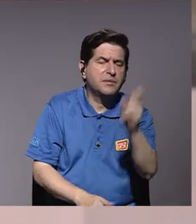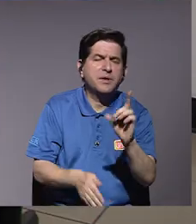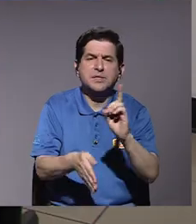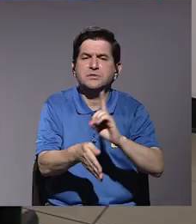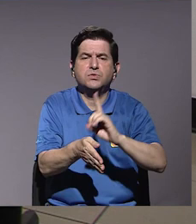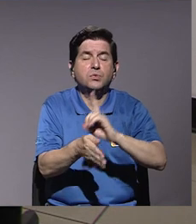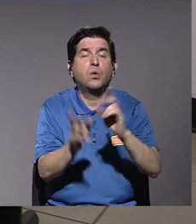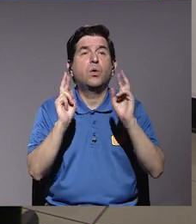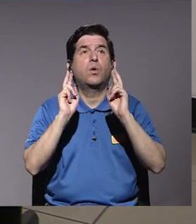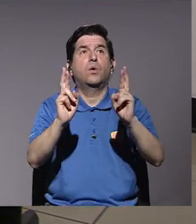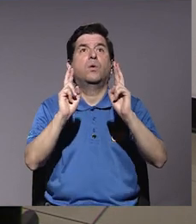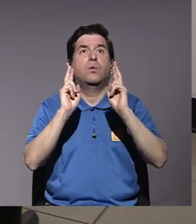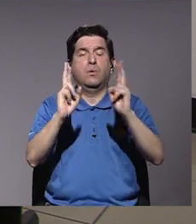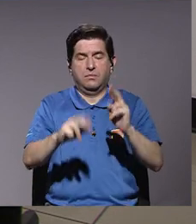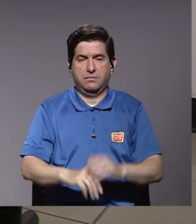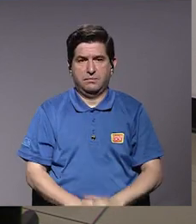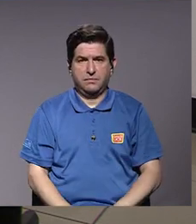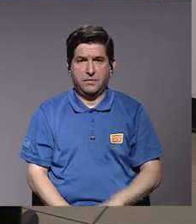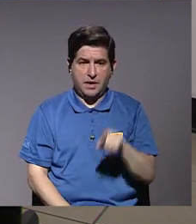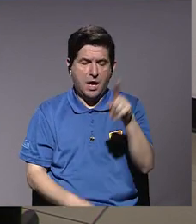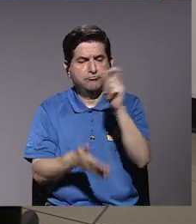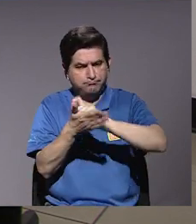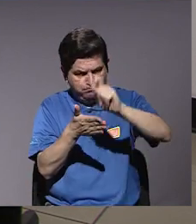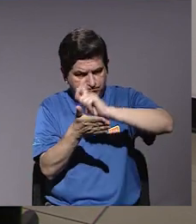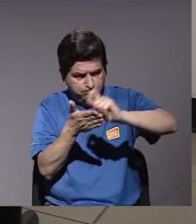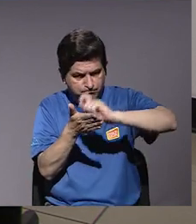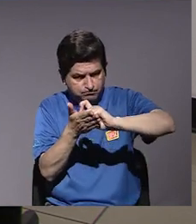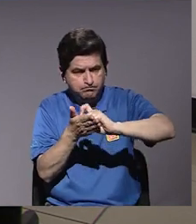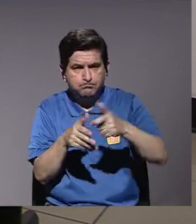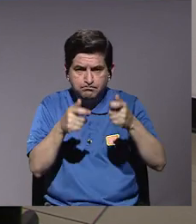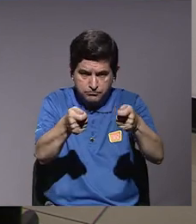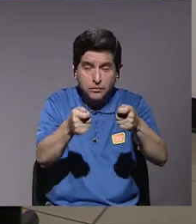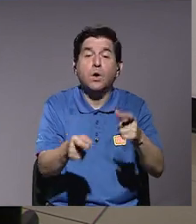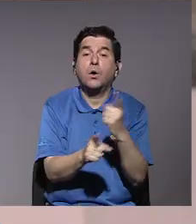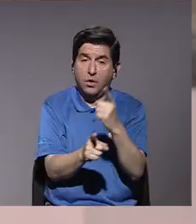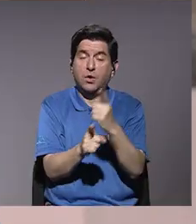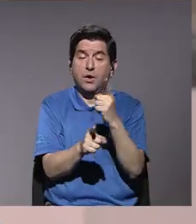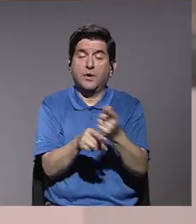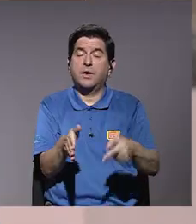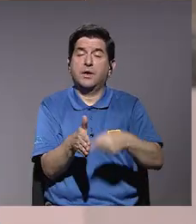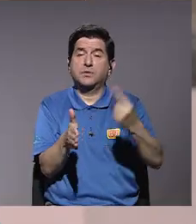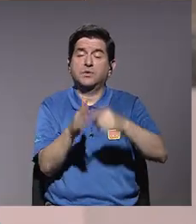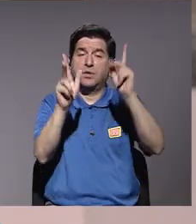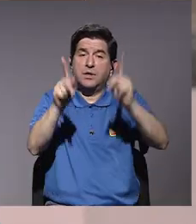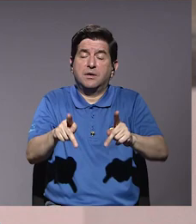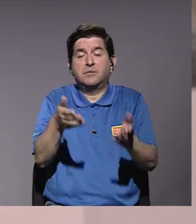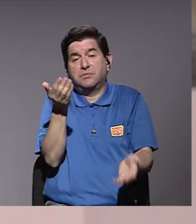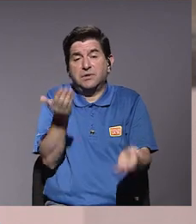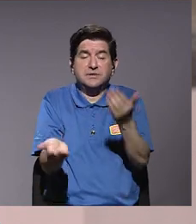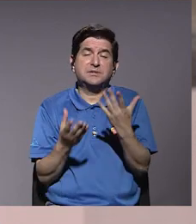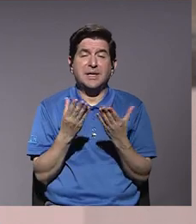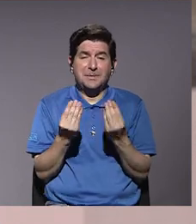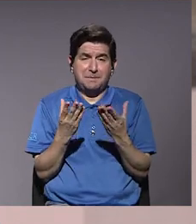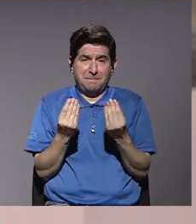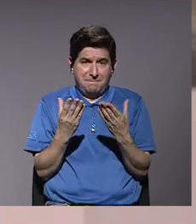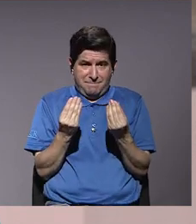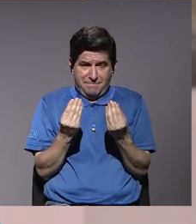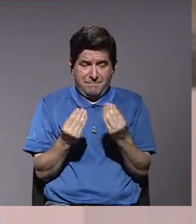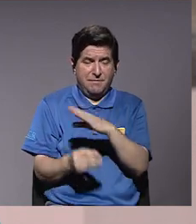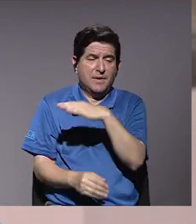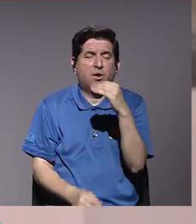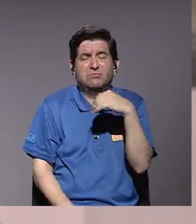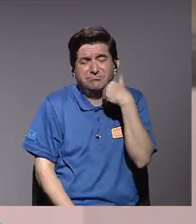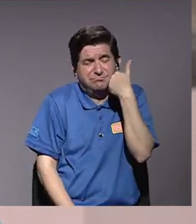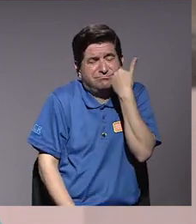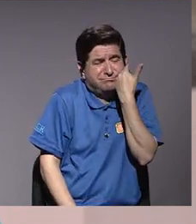al doctor, ojalá que se lo pueda poner también por escrito, ¿no? ¿Verdad? Efectivamente, a veces la persona por temor